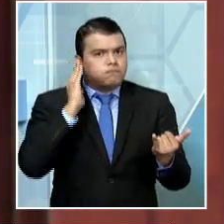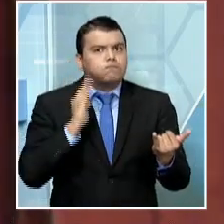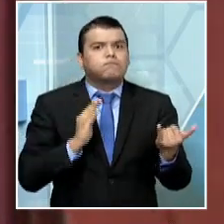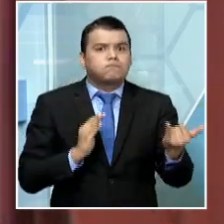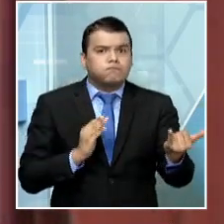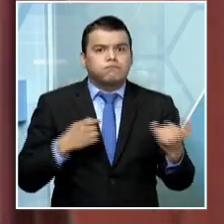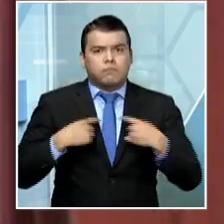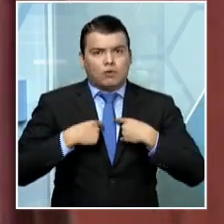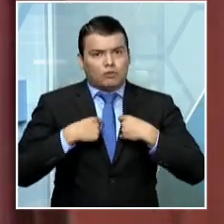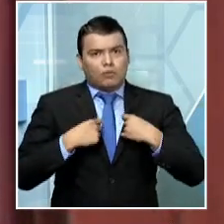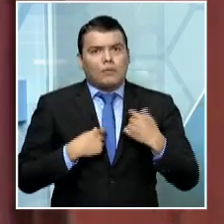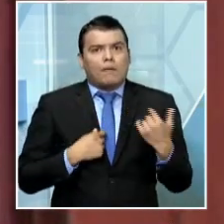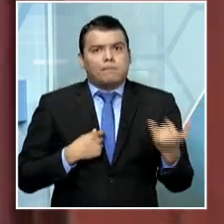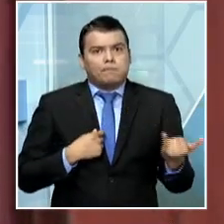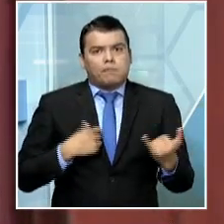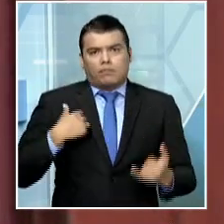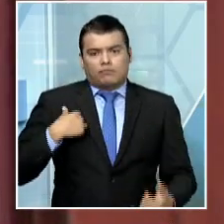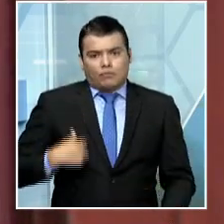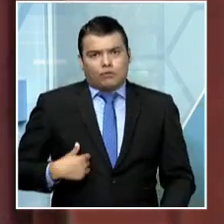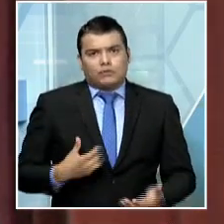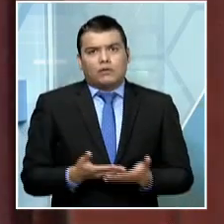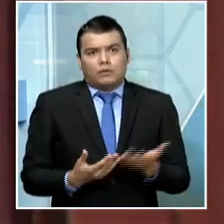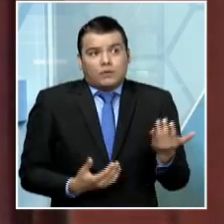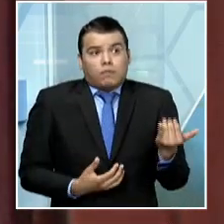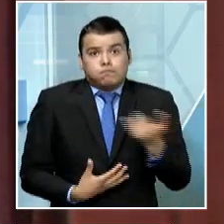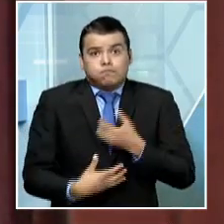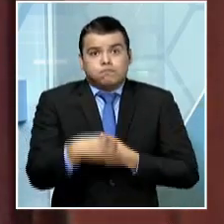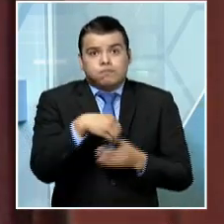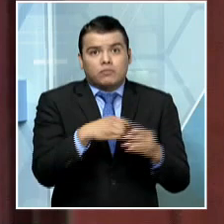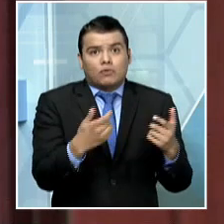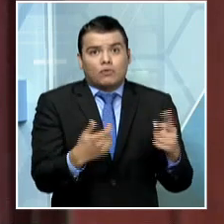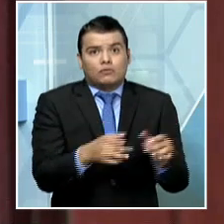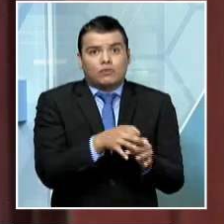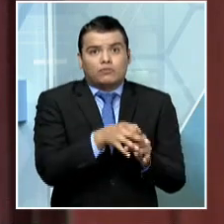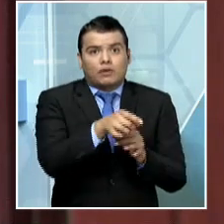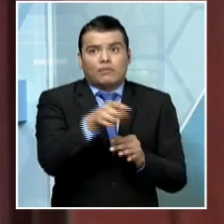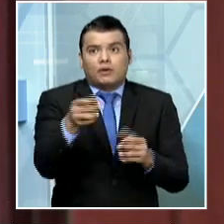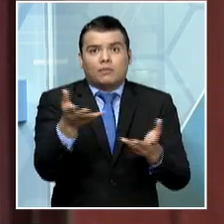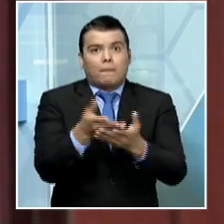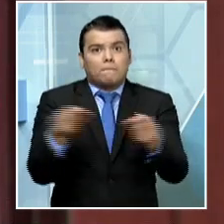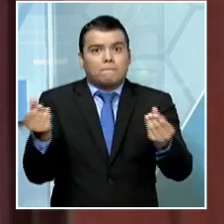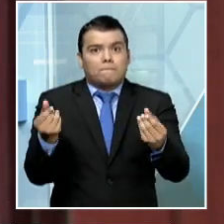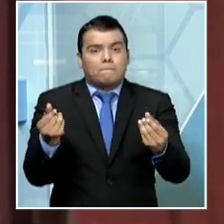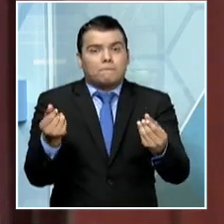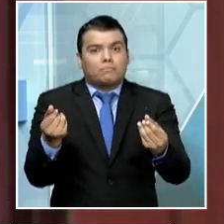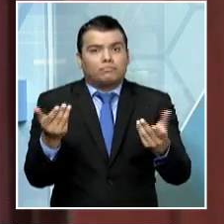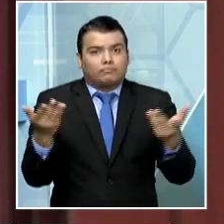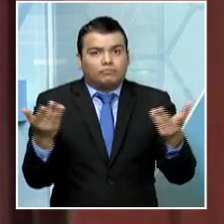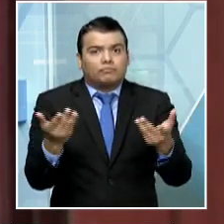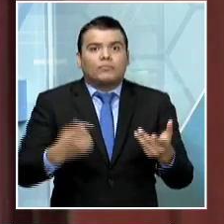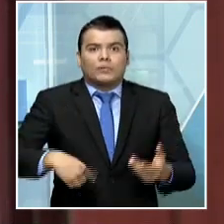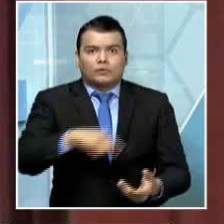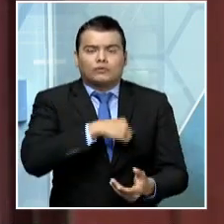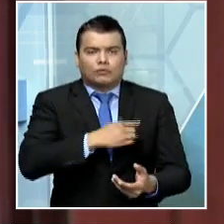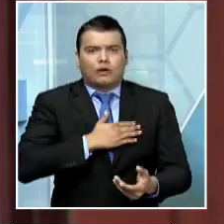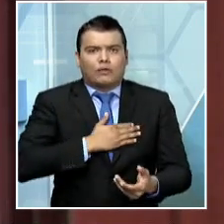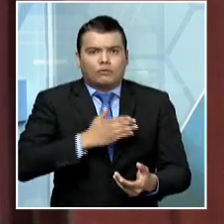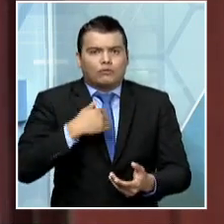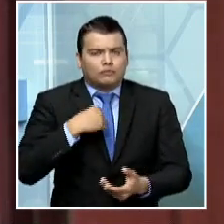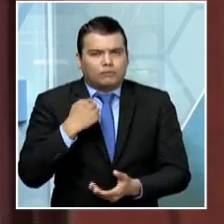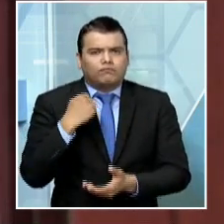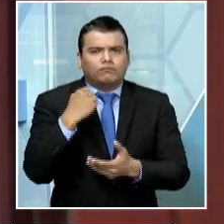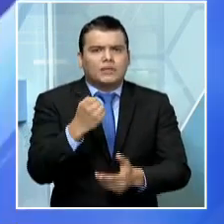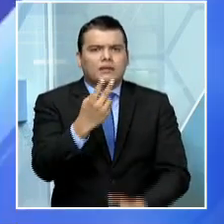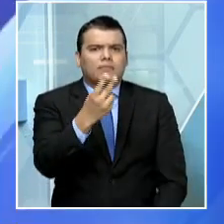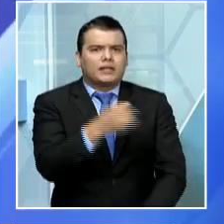ropa, bolso en el Coliseo del Pueblo, pero él no aparece. Nuestra ciudad ofrece una recompensa de hasta